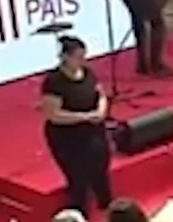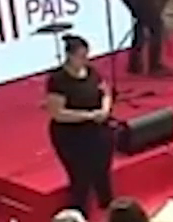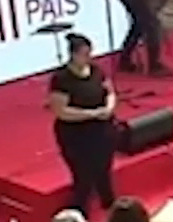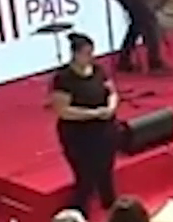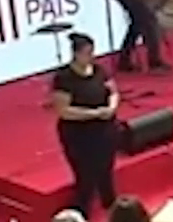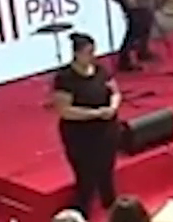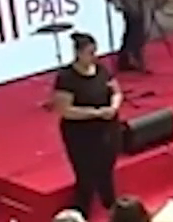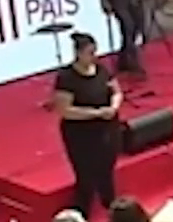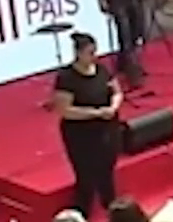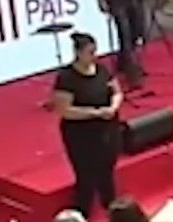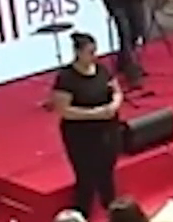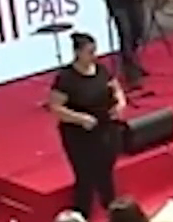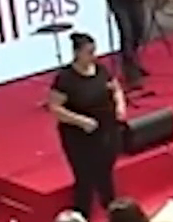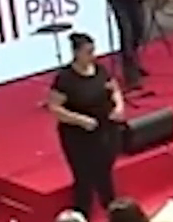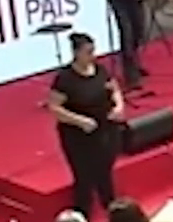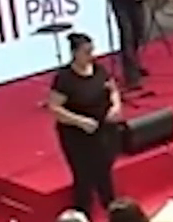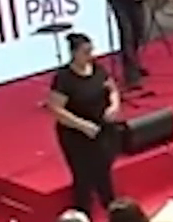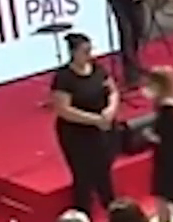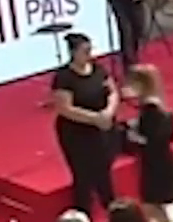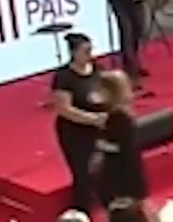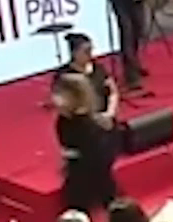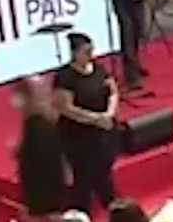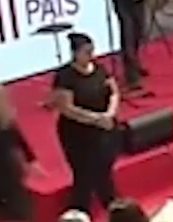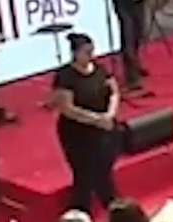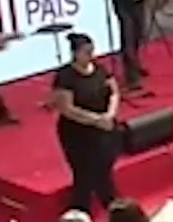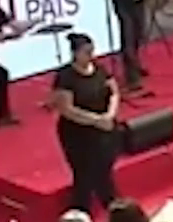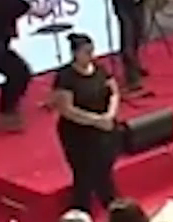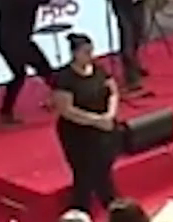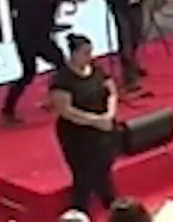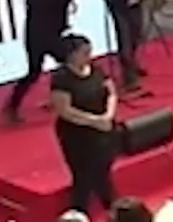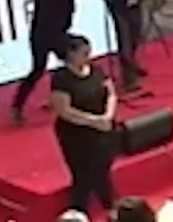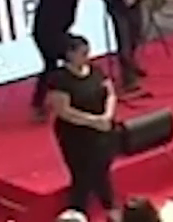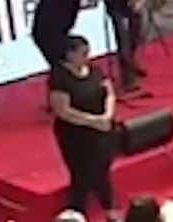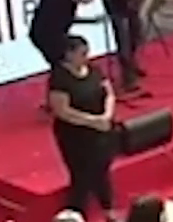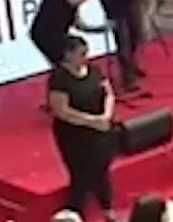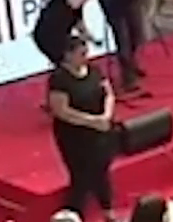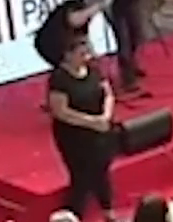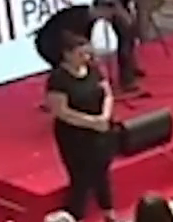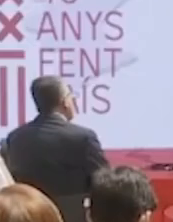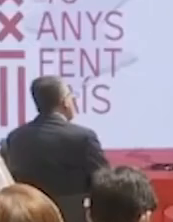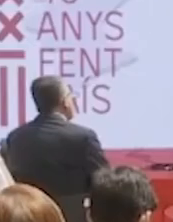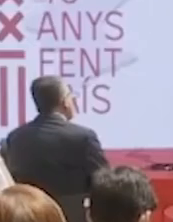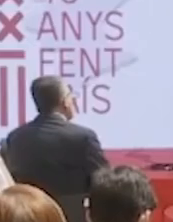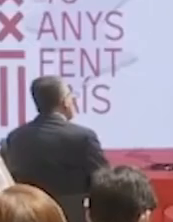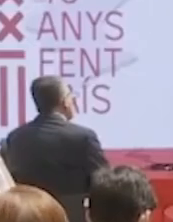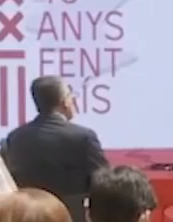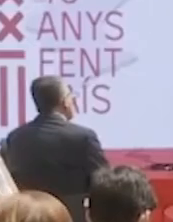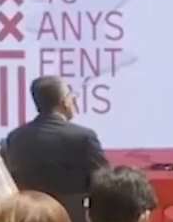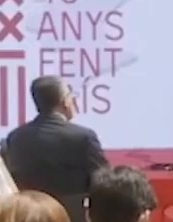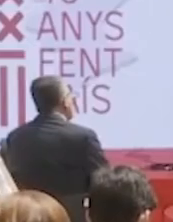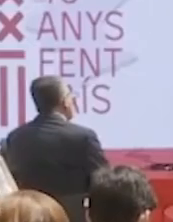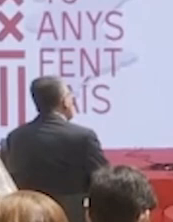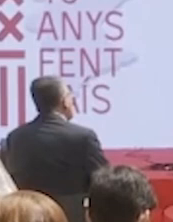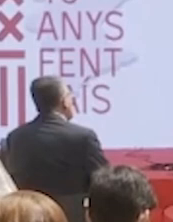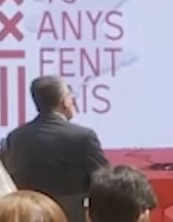muy respetable que uno quiera ser separatista en la comunidad valenciana o adventista del séptimo día, pero con su dinero,